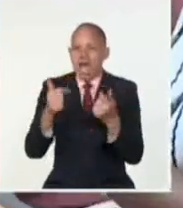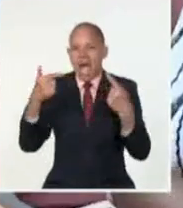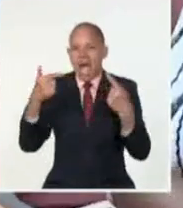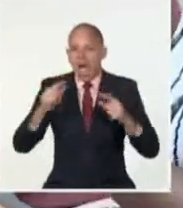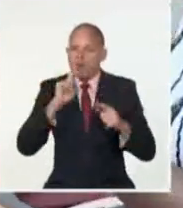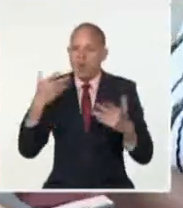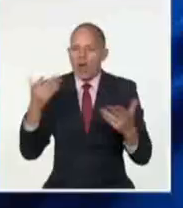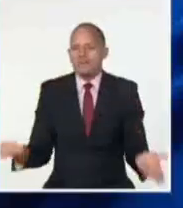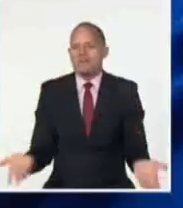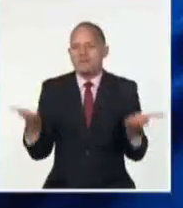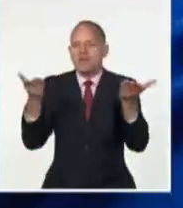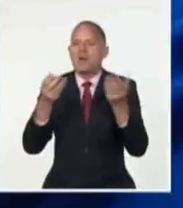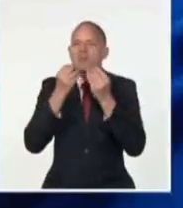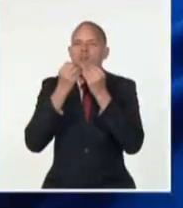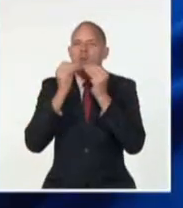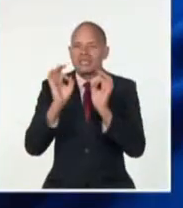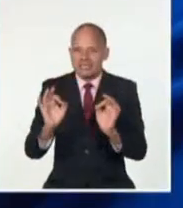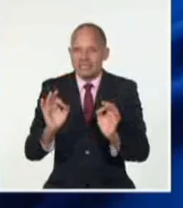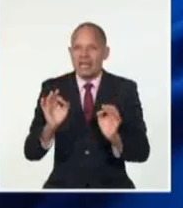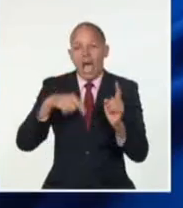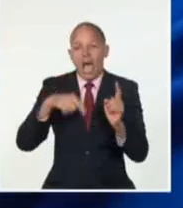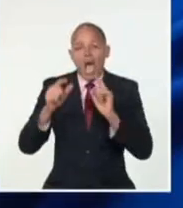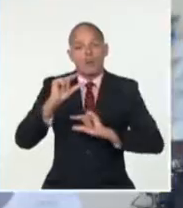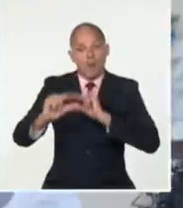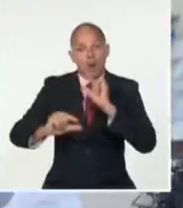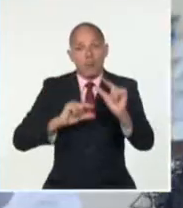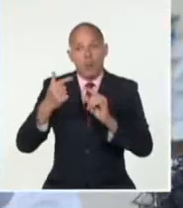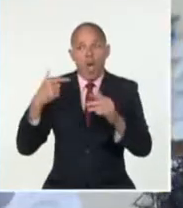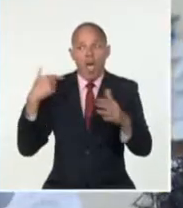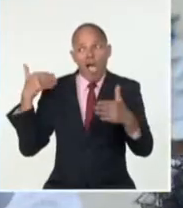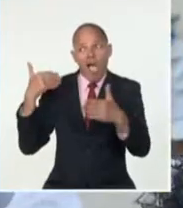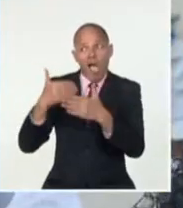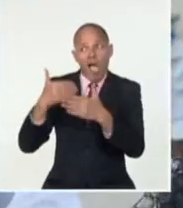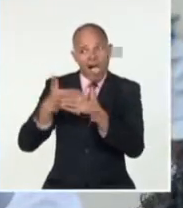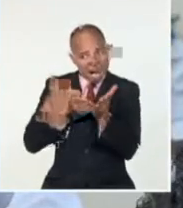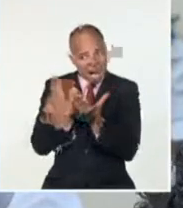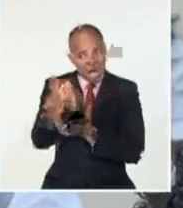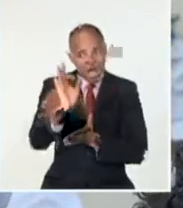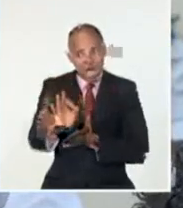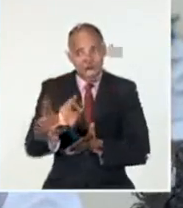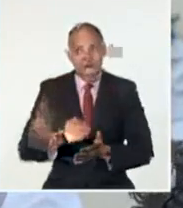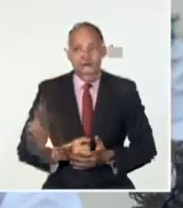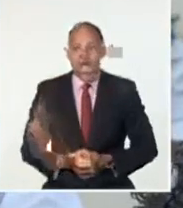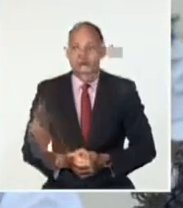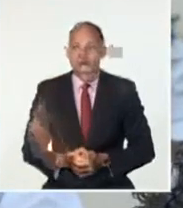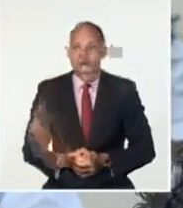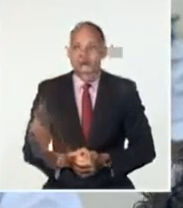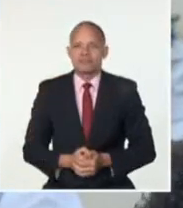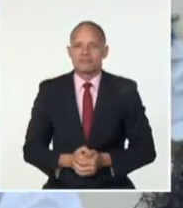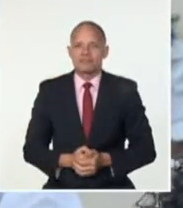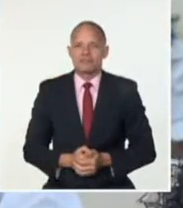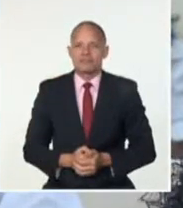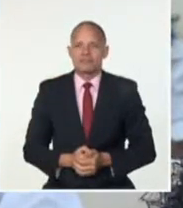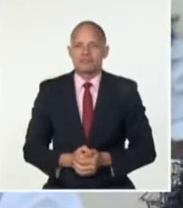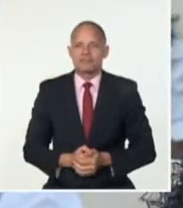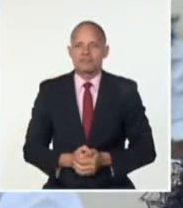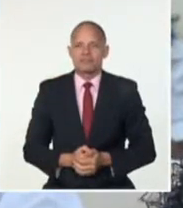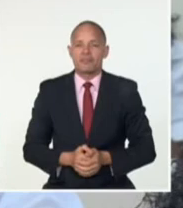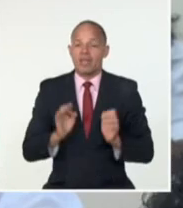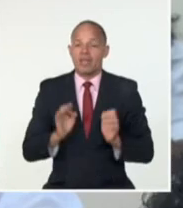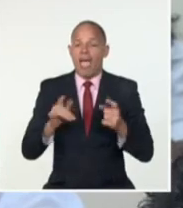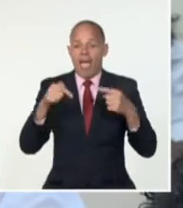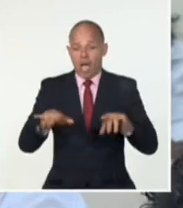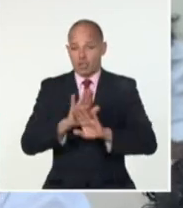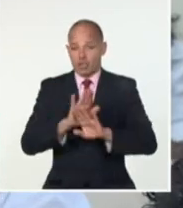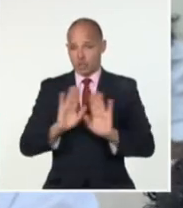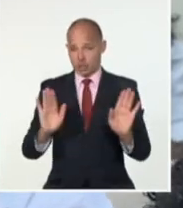sus generaciones continuadoras de importantes victorias. Con esos antecedentes, el acto que celebramos hoy prescinde